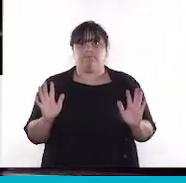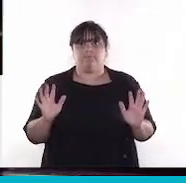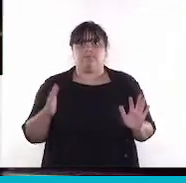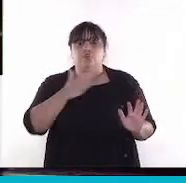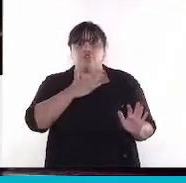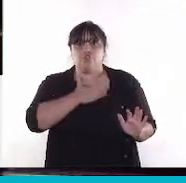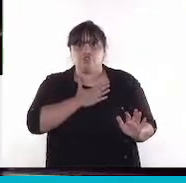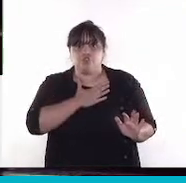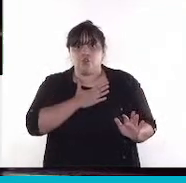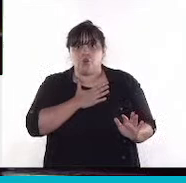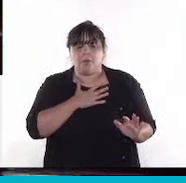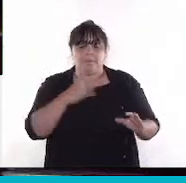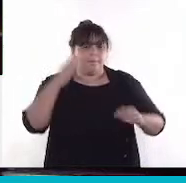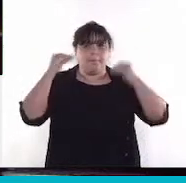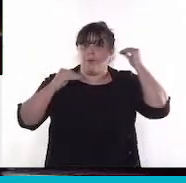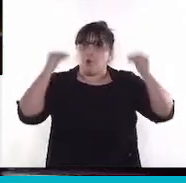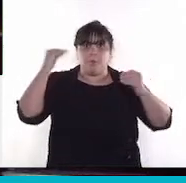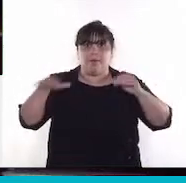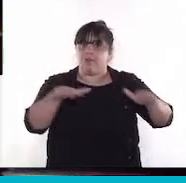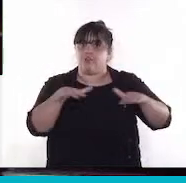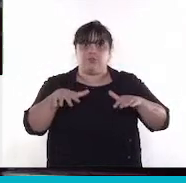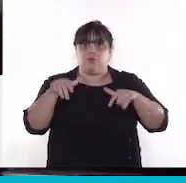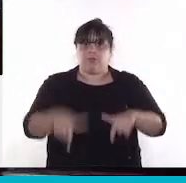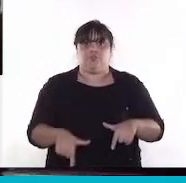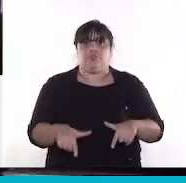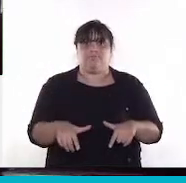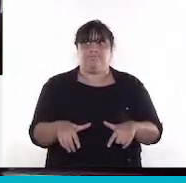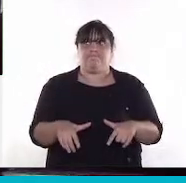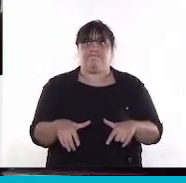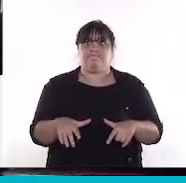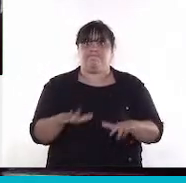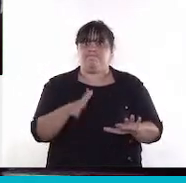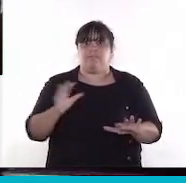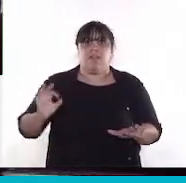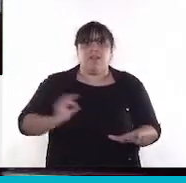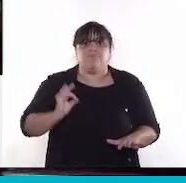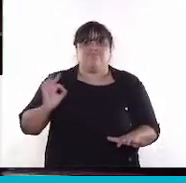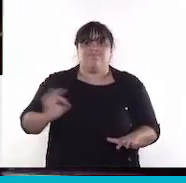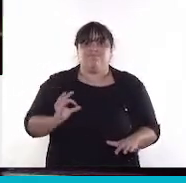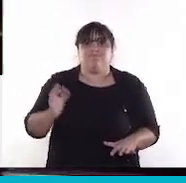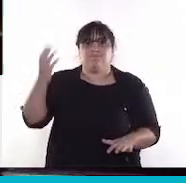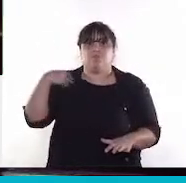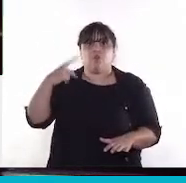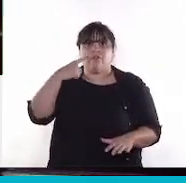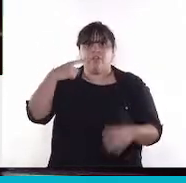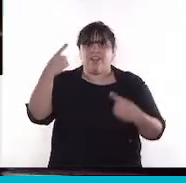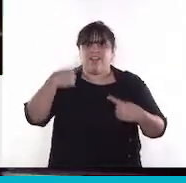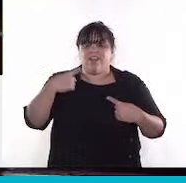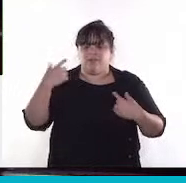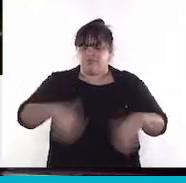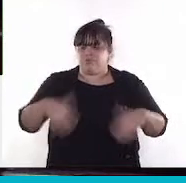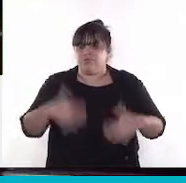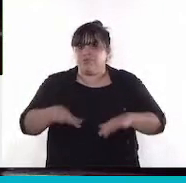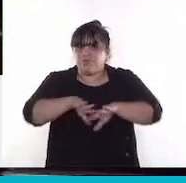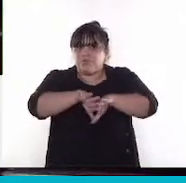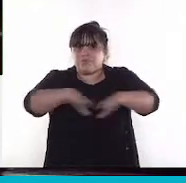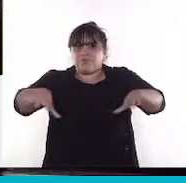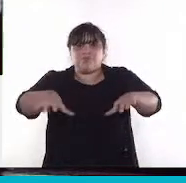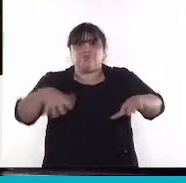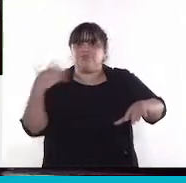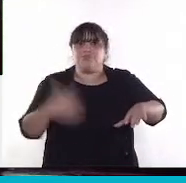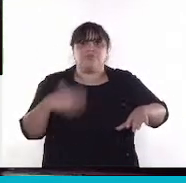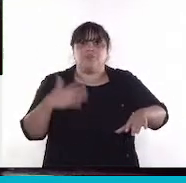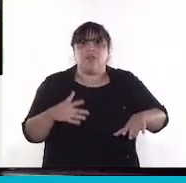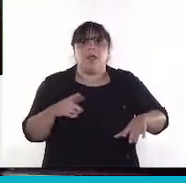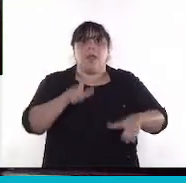Yo estoy muy preocupado con lo que está pasando, porque hace mucho tiempo que no veo una disociación tan grande entre las